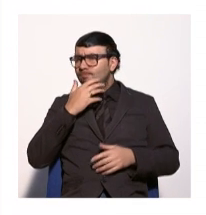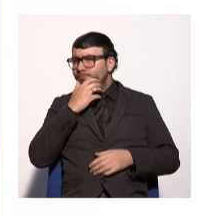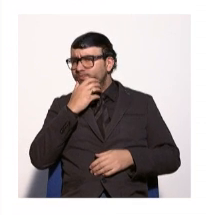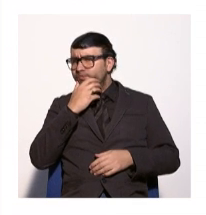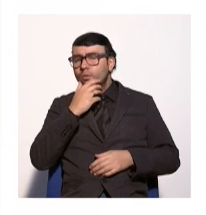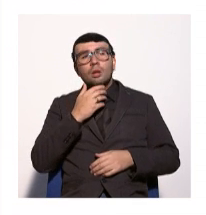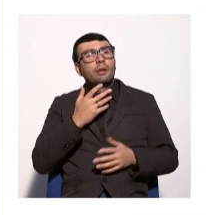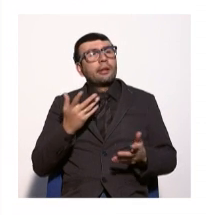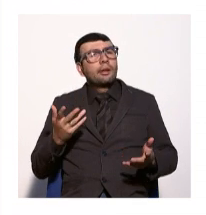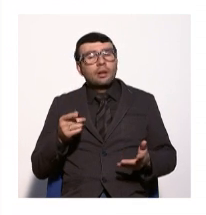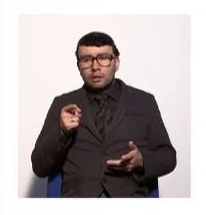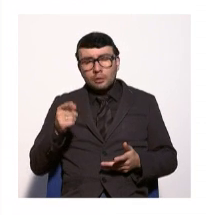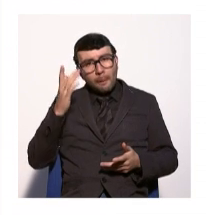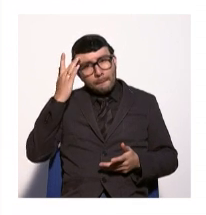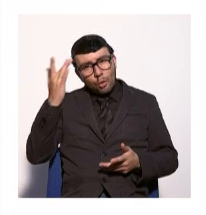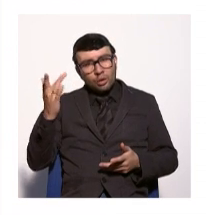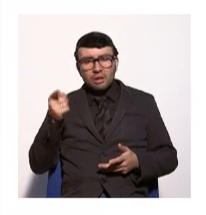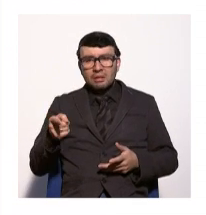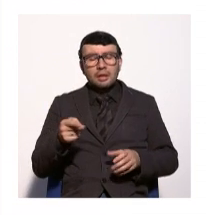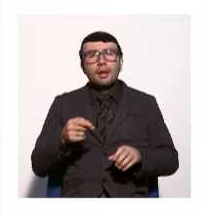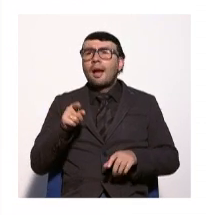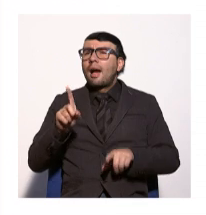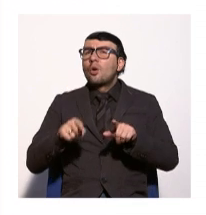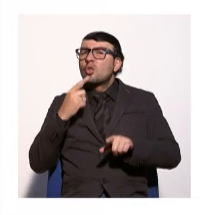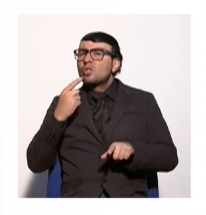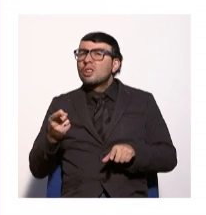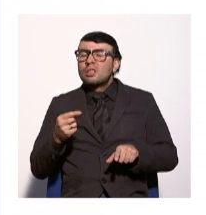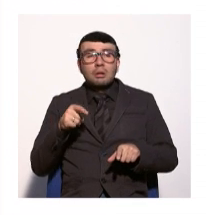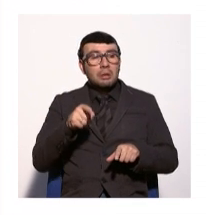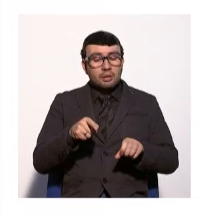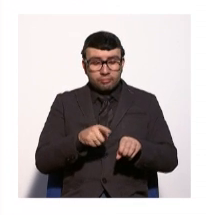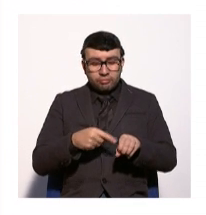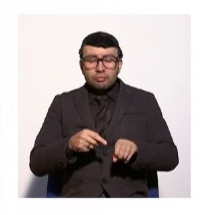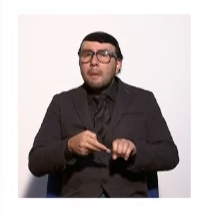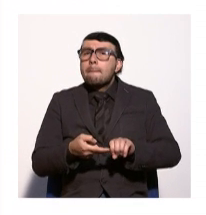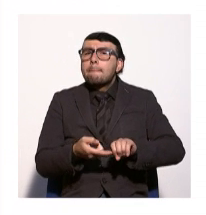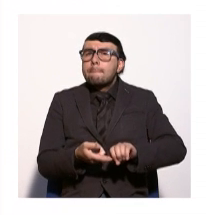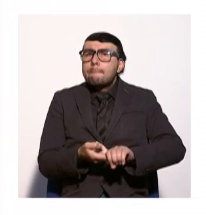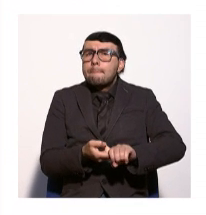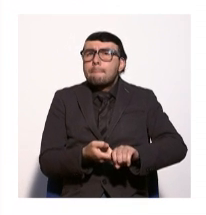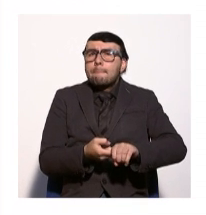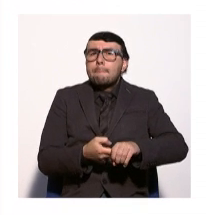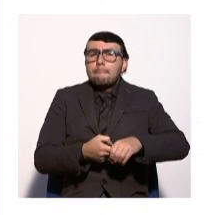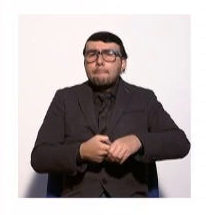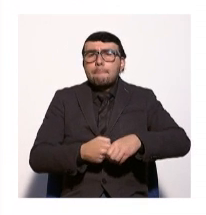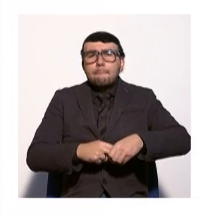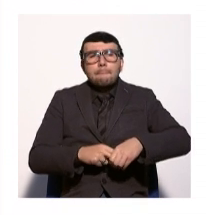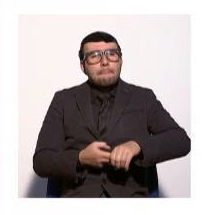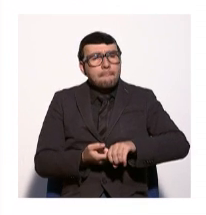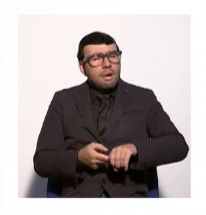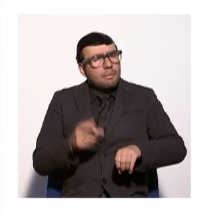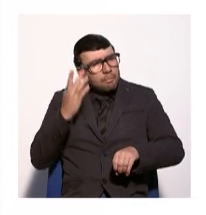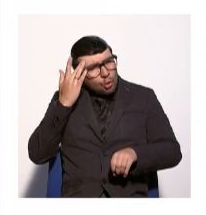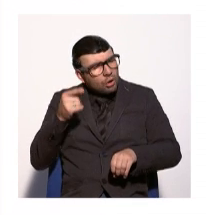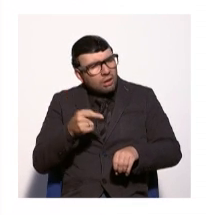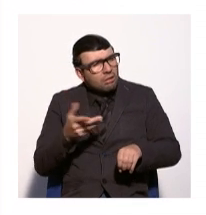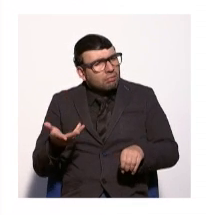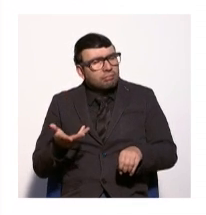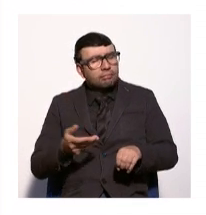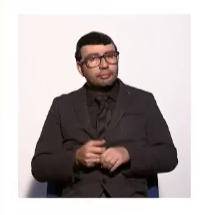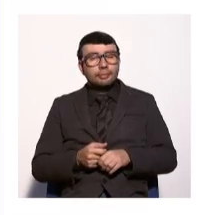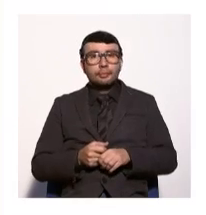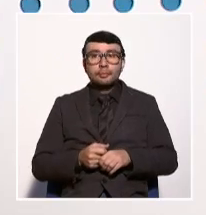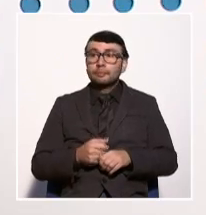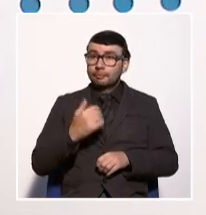porque el tacto rectal y ese famoso adagio que dice que el médico que no mete el dedo mete la pata entonces la